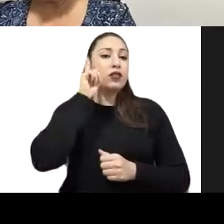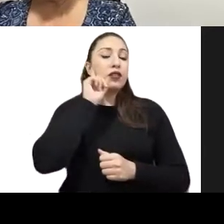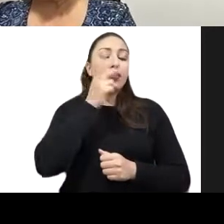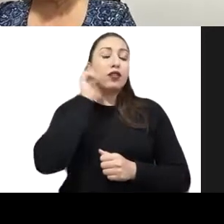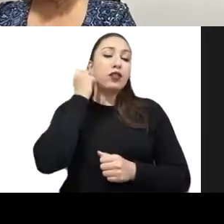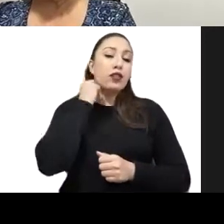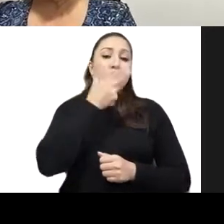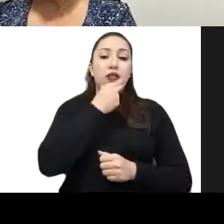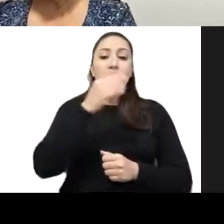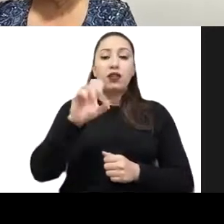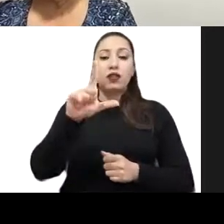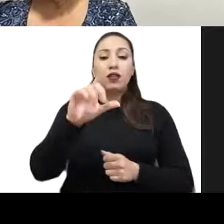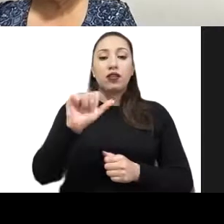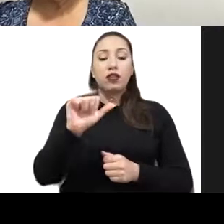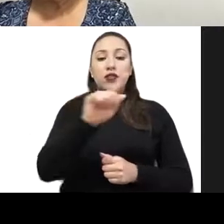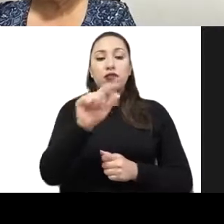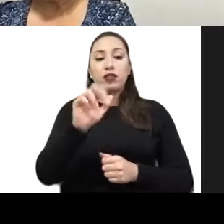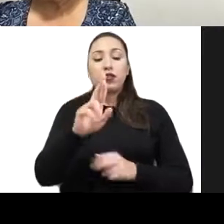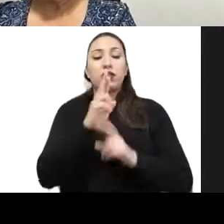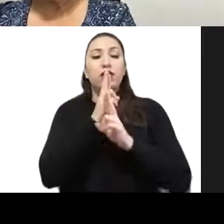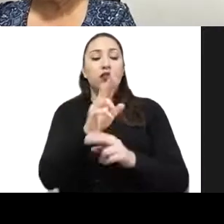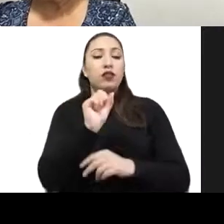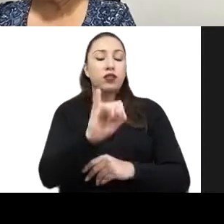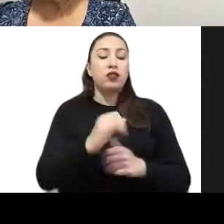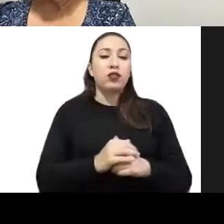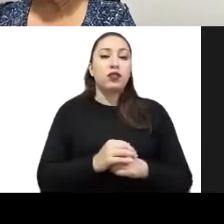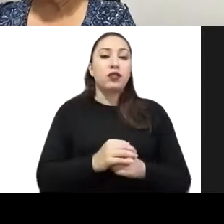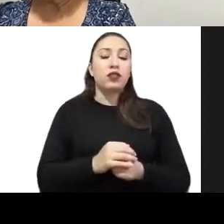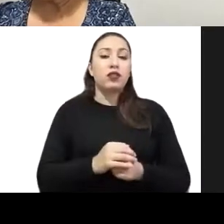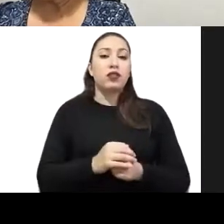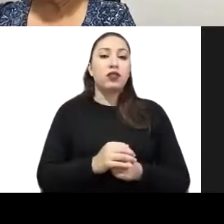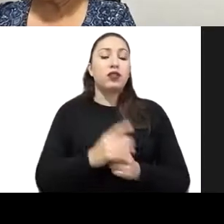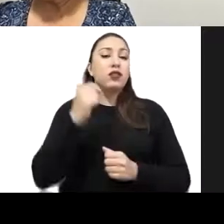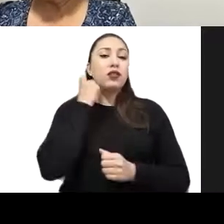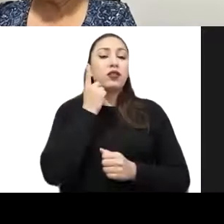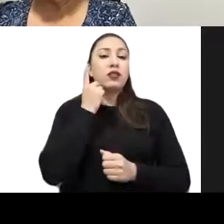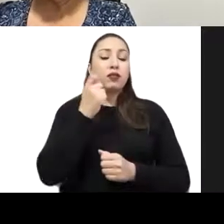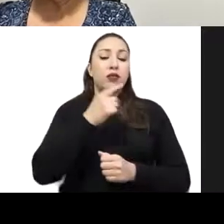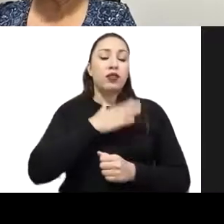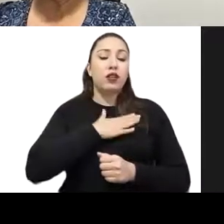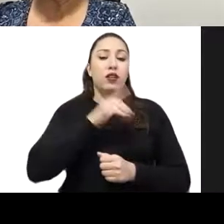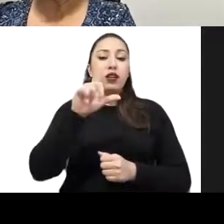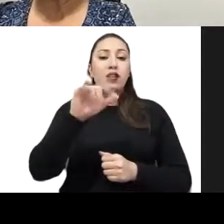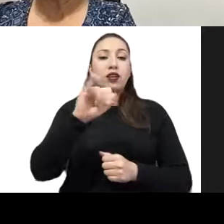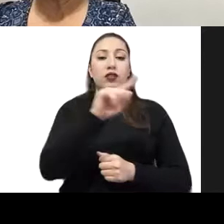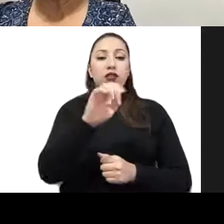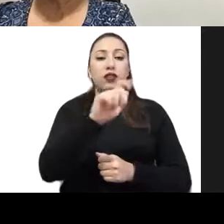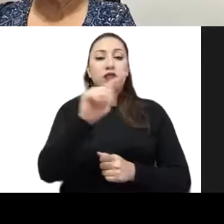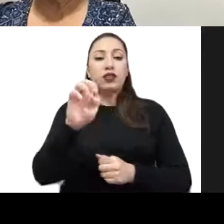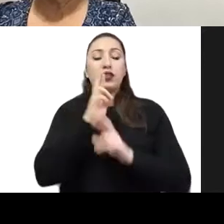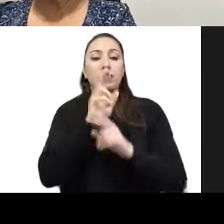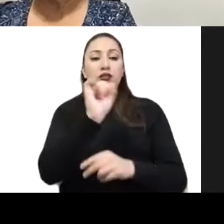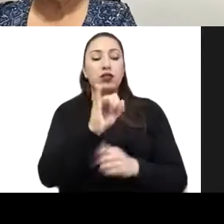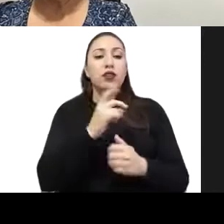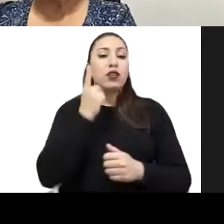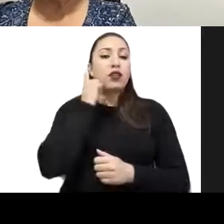Aldarán. Rubio Aldarán, a favor. Gracias. Diputada, la de la voz, Lizeth Clavel Sánchez, a favor. Diputada